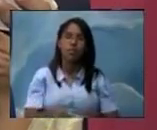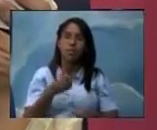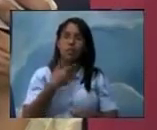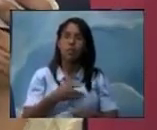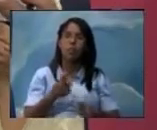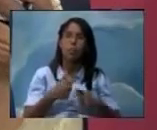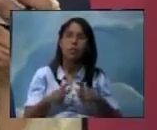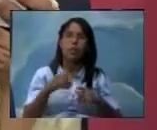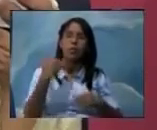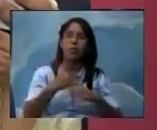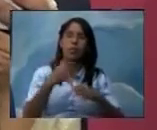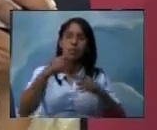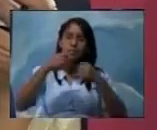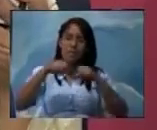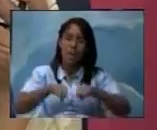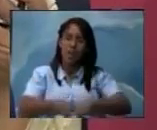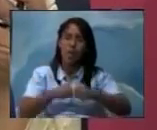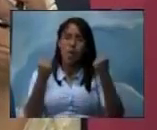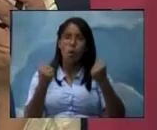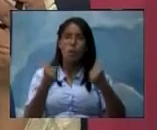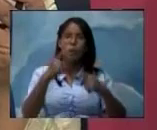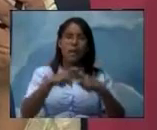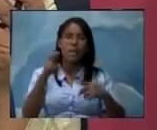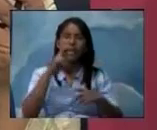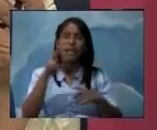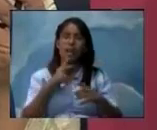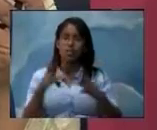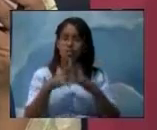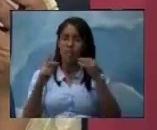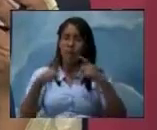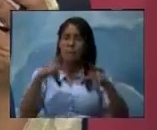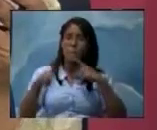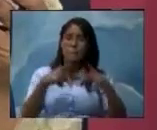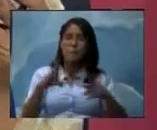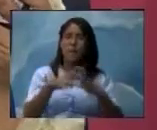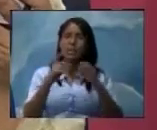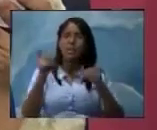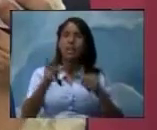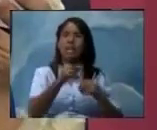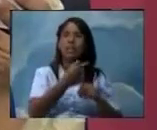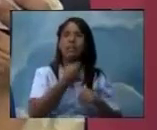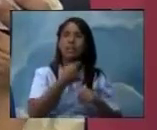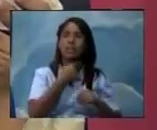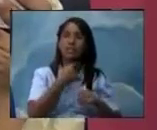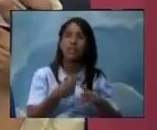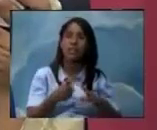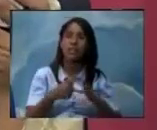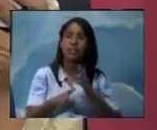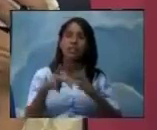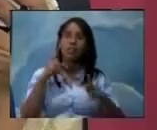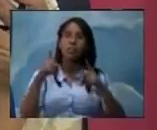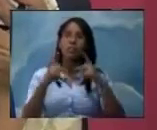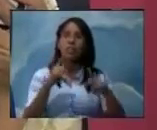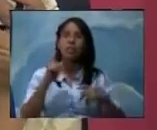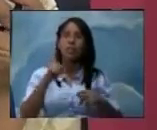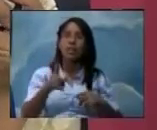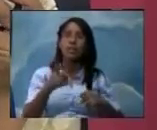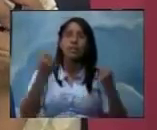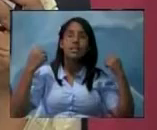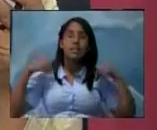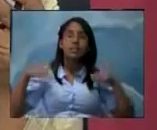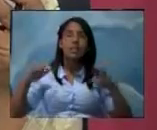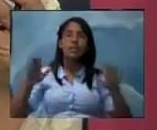una jarra, pero igual se rompe si se cae. El hierro, el bronce, la plata, a la gente le gustan las cosas de plata también. Y